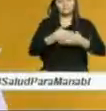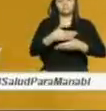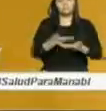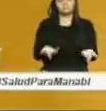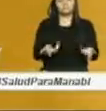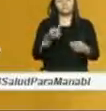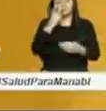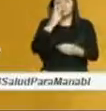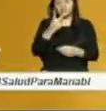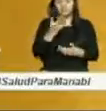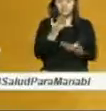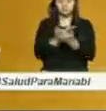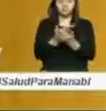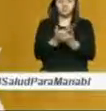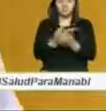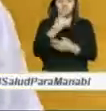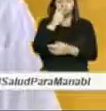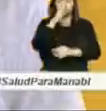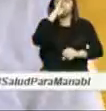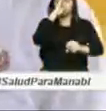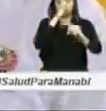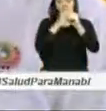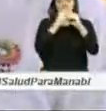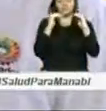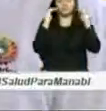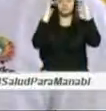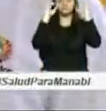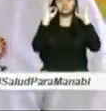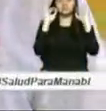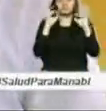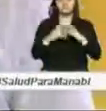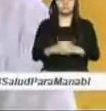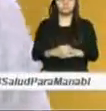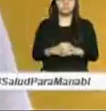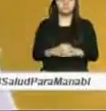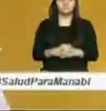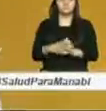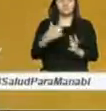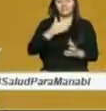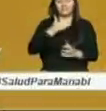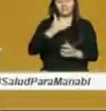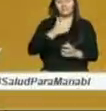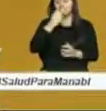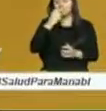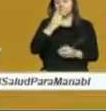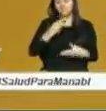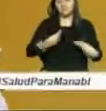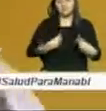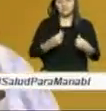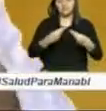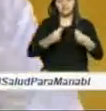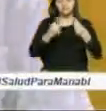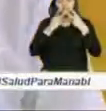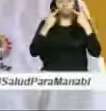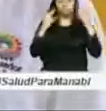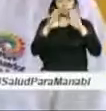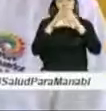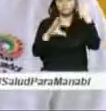Solo podemos plantearnos metas más altas. Se nos quejan del gasto público. Sepan ustedes que la propia Constitución